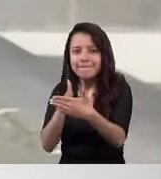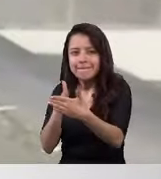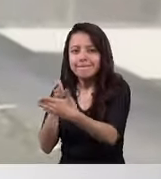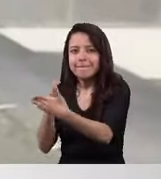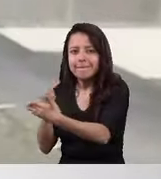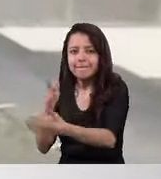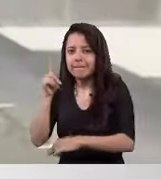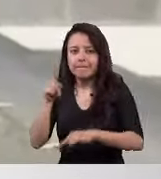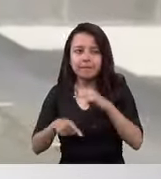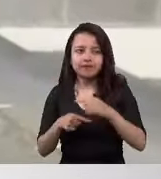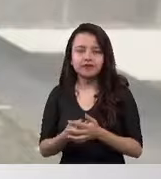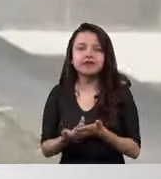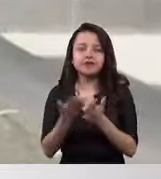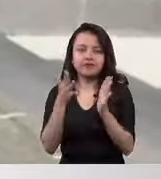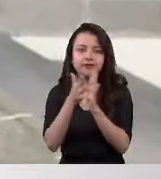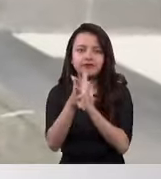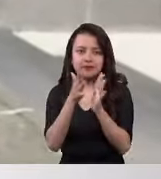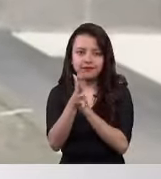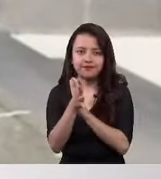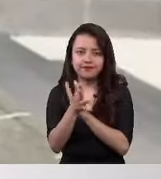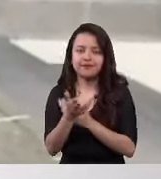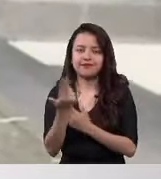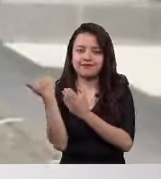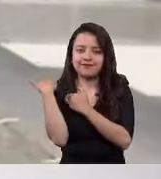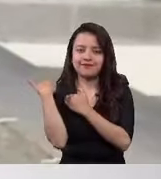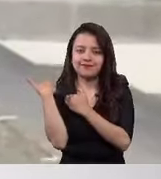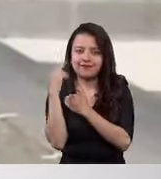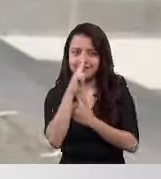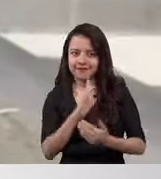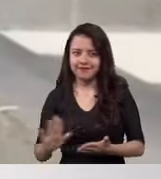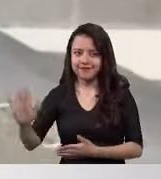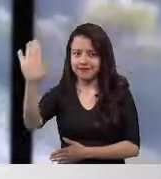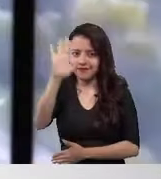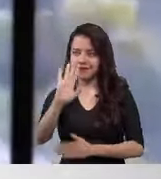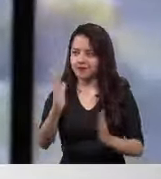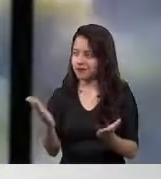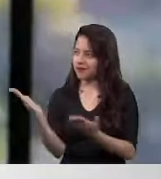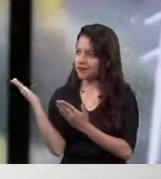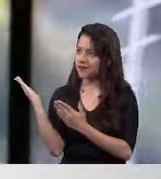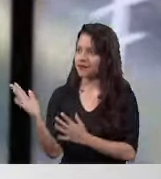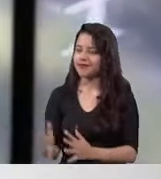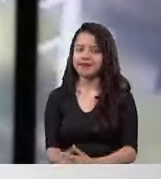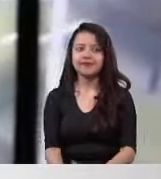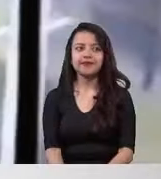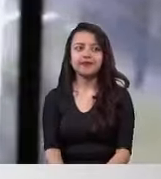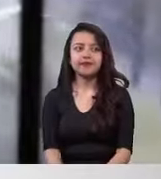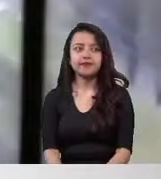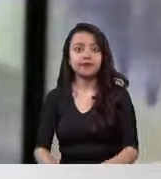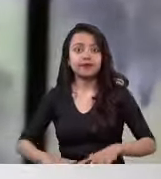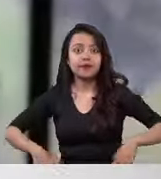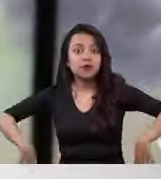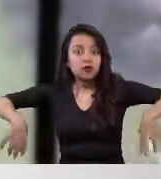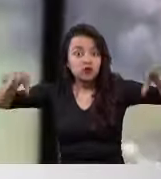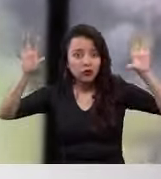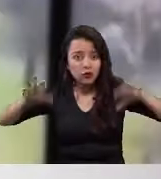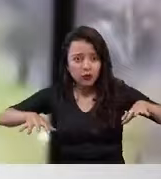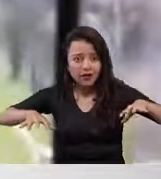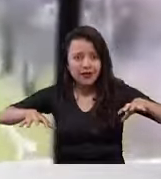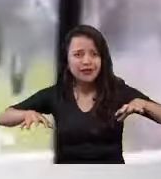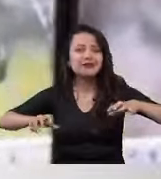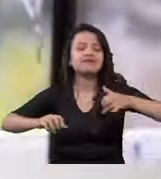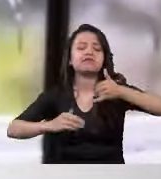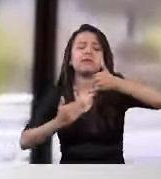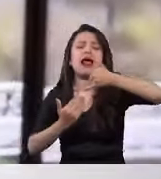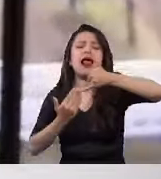complicado. Este fue el informe que realizamos con todos los corresponsales del país. lluvias y más lluvias por toda Colombia.